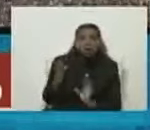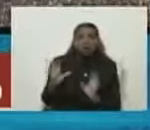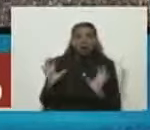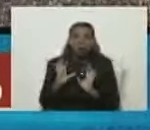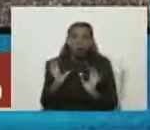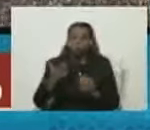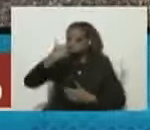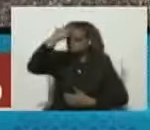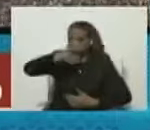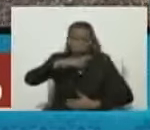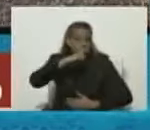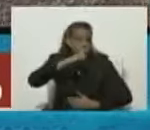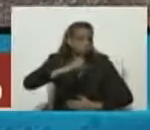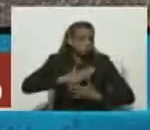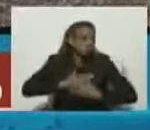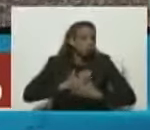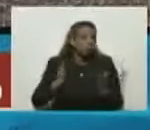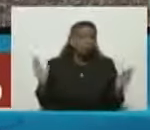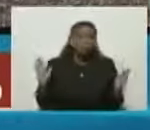Aquí estoy a la orden.